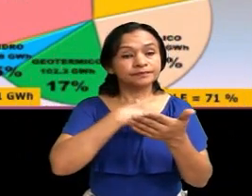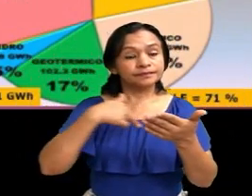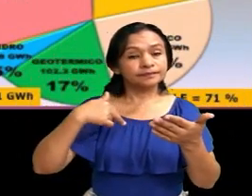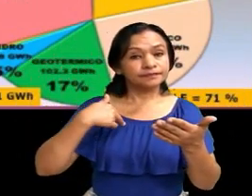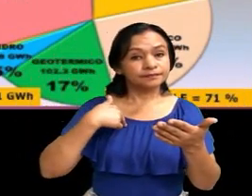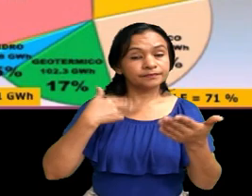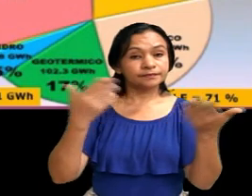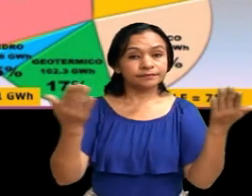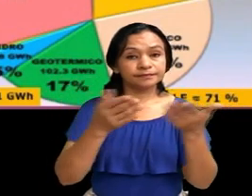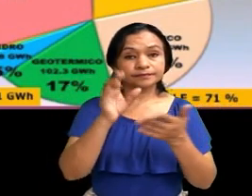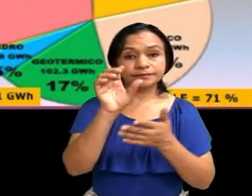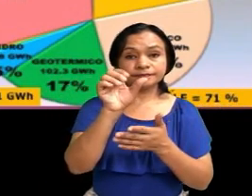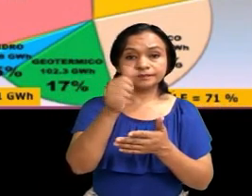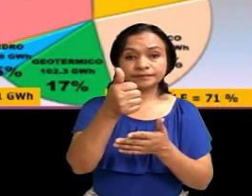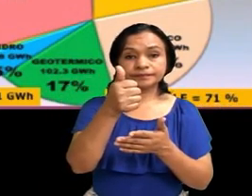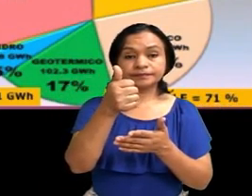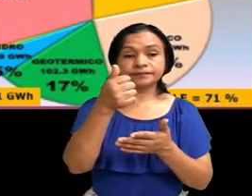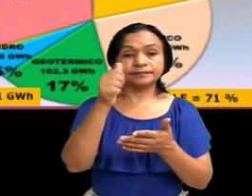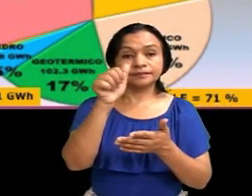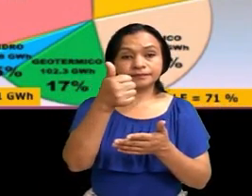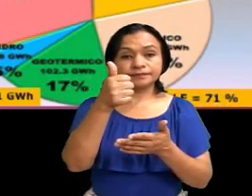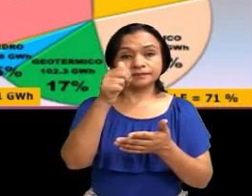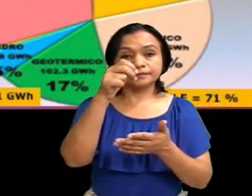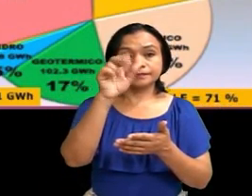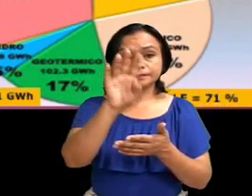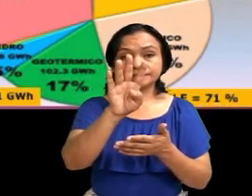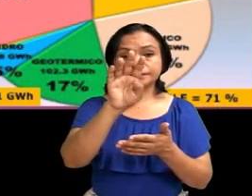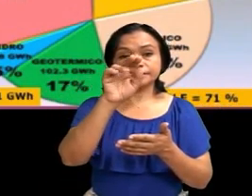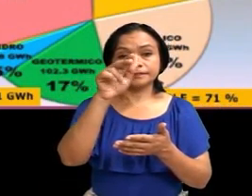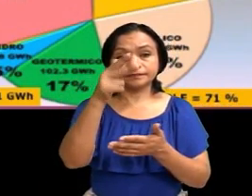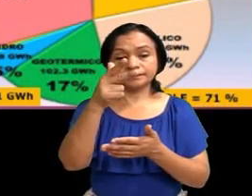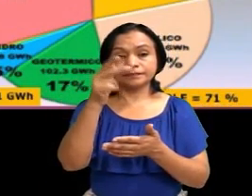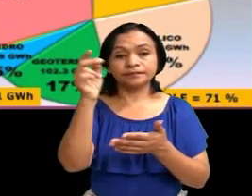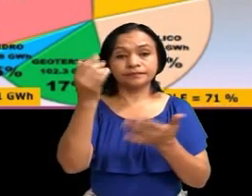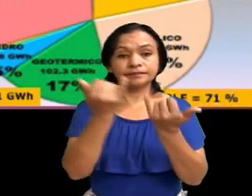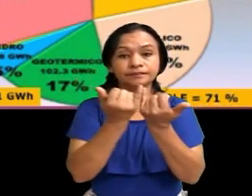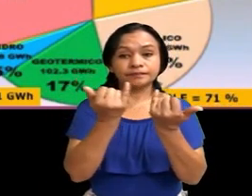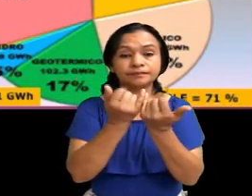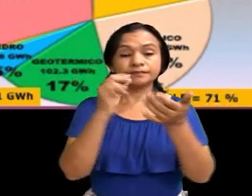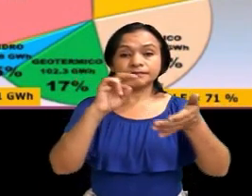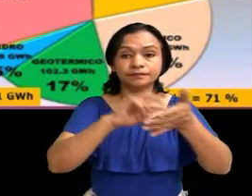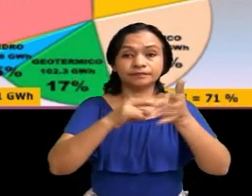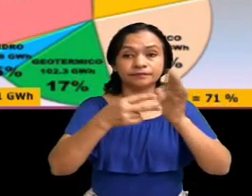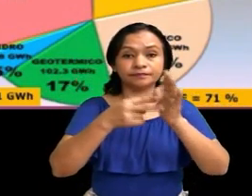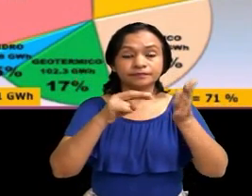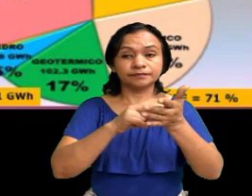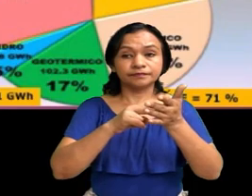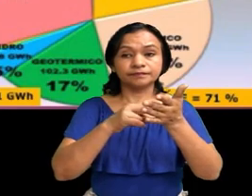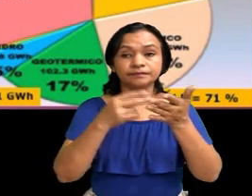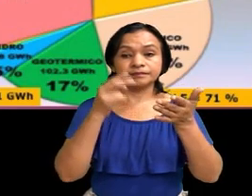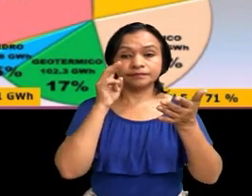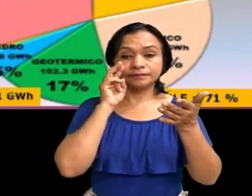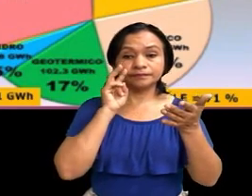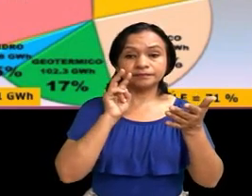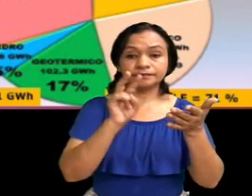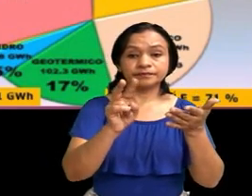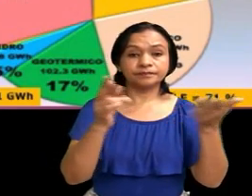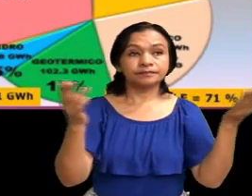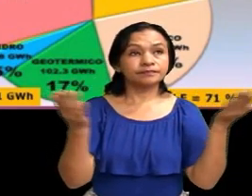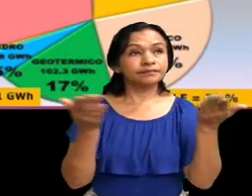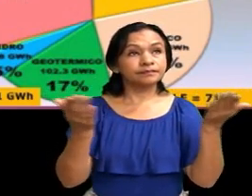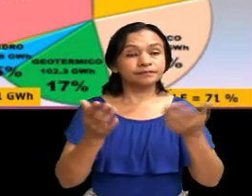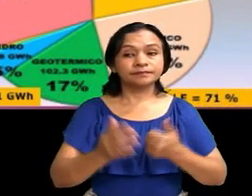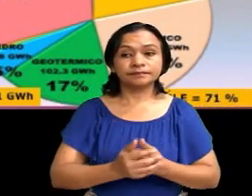normalización de los 648 asentamientos que llevamos, más de 400. ¿Qué significa? Sencillamente,